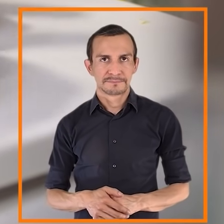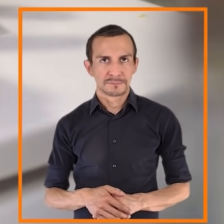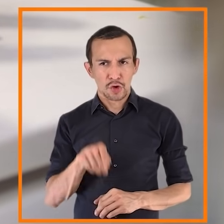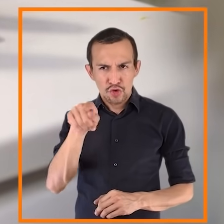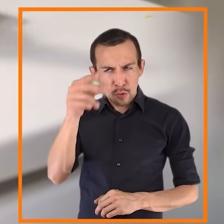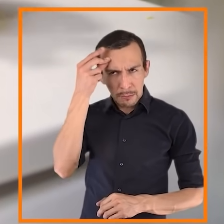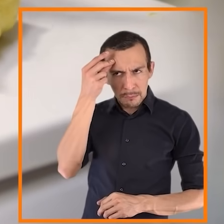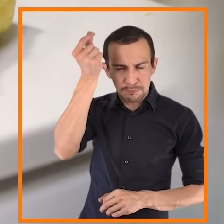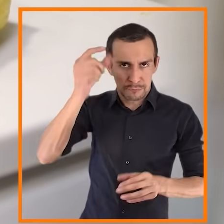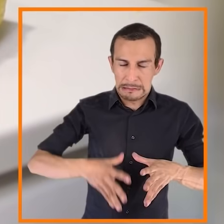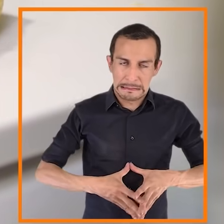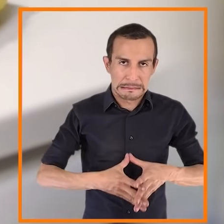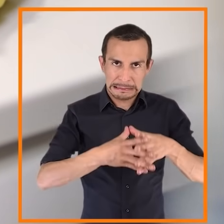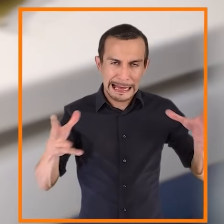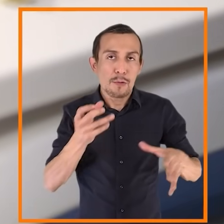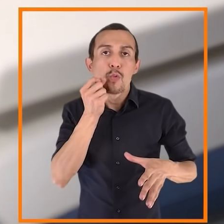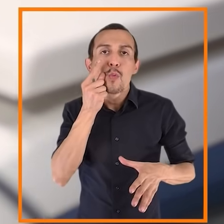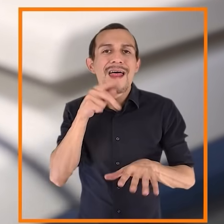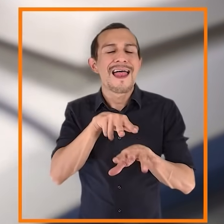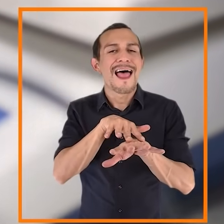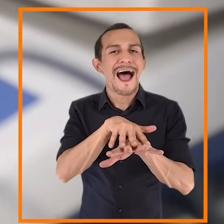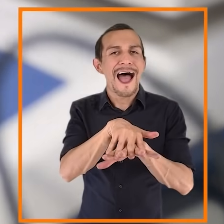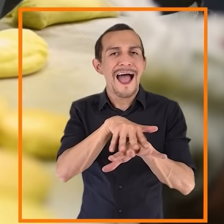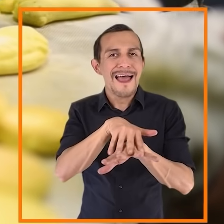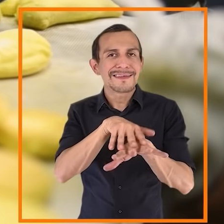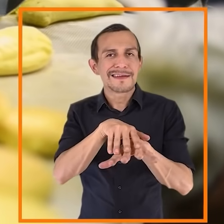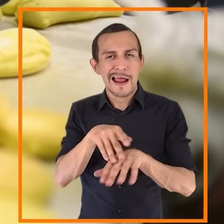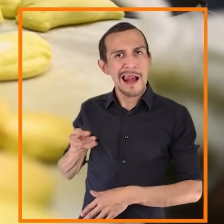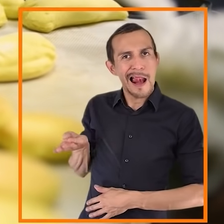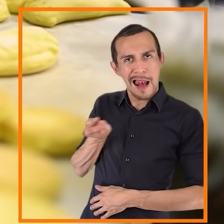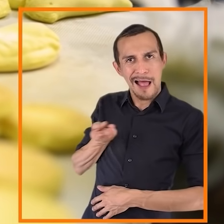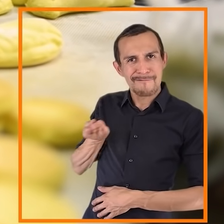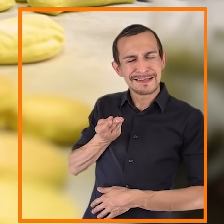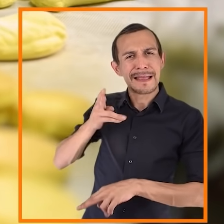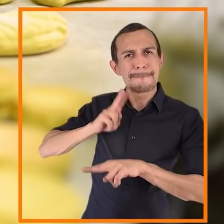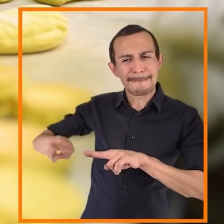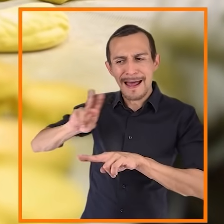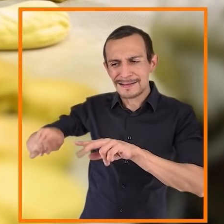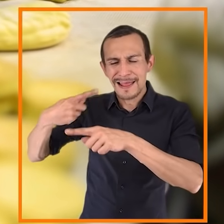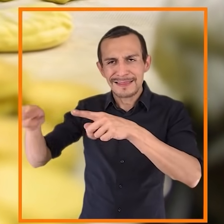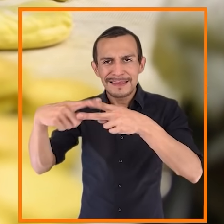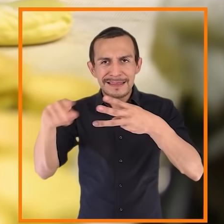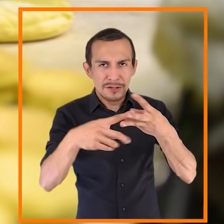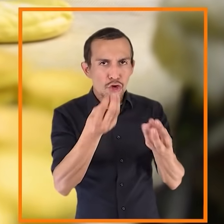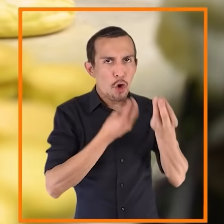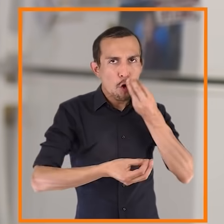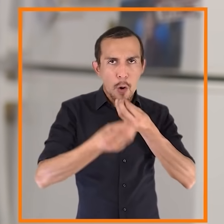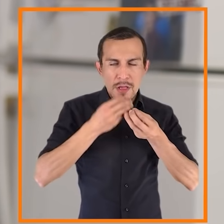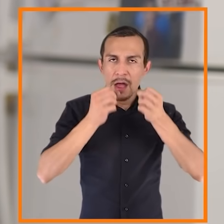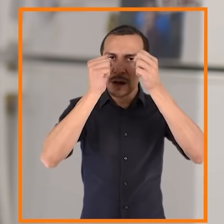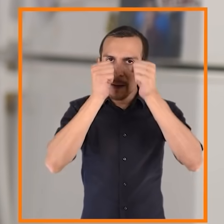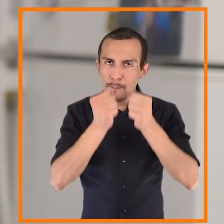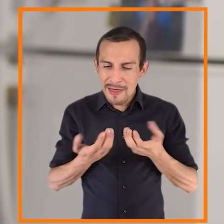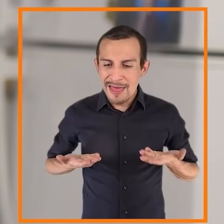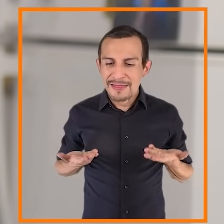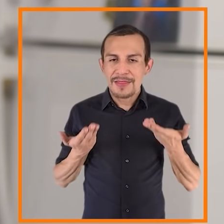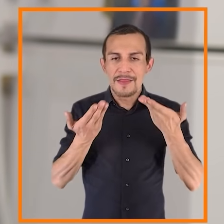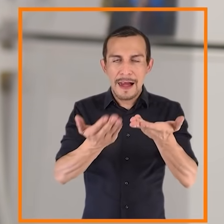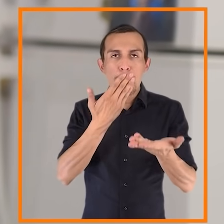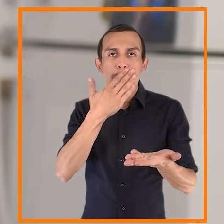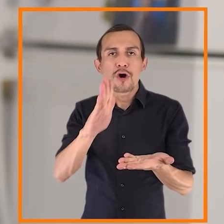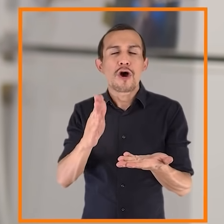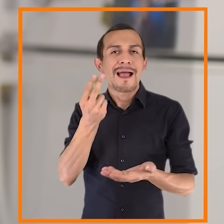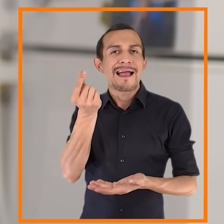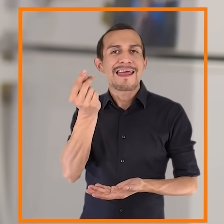El gran invento que tú has hecho es tu harina. Es como la base para la creación de muchísimos alimentos que pueden